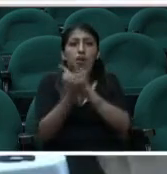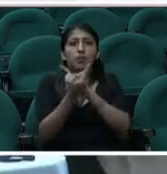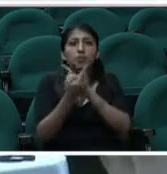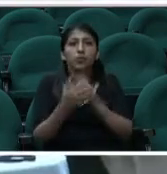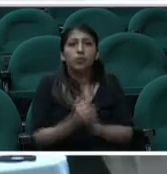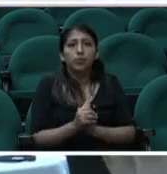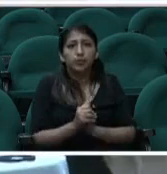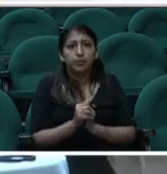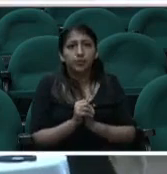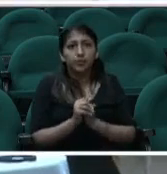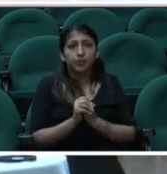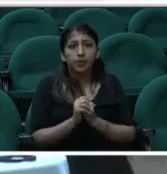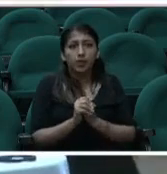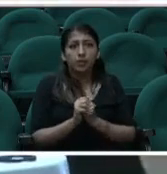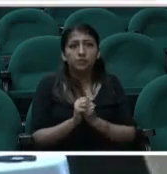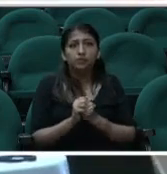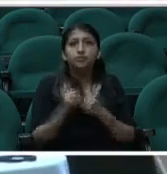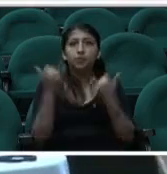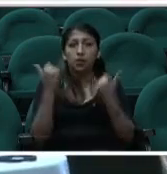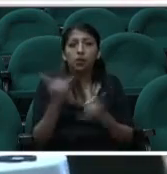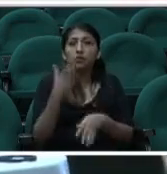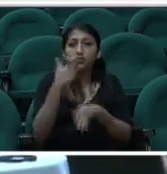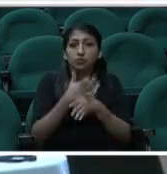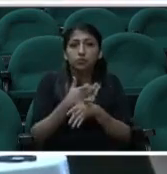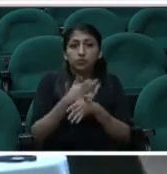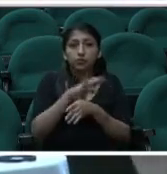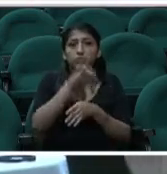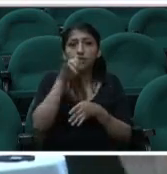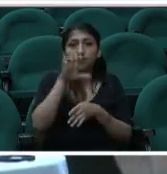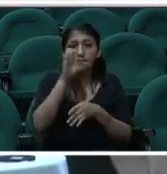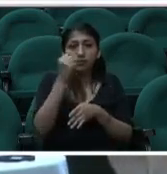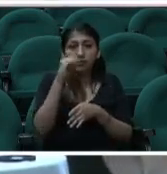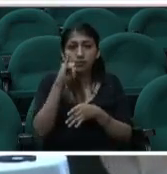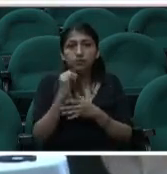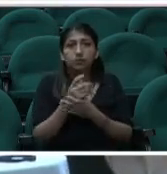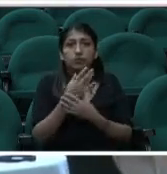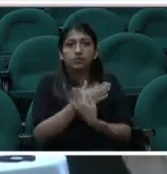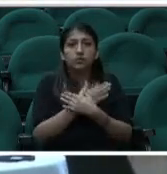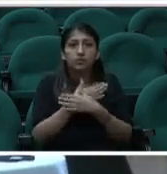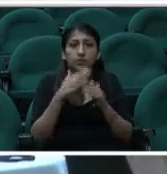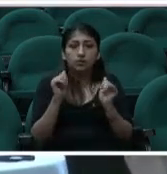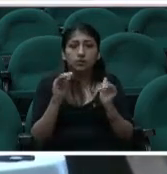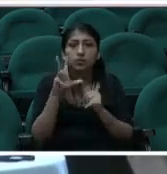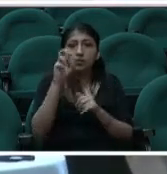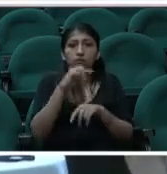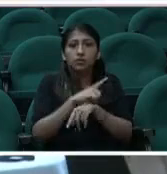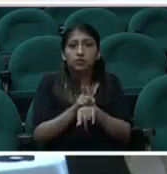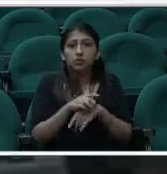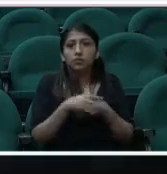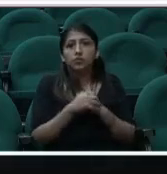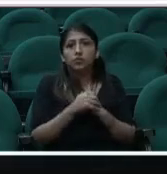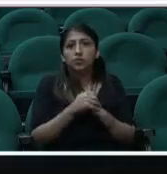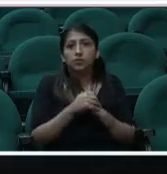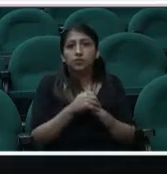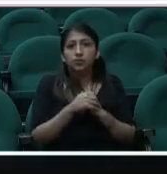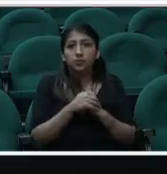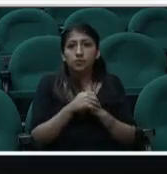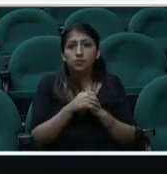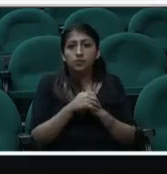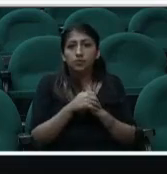muchas gracias ahora es el tiempo de la candidata decía en helmand en 30 segundos su despedida